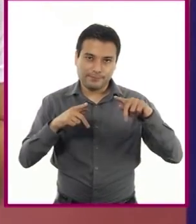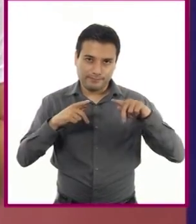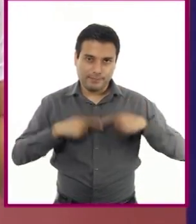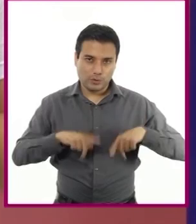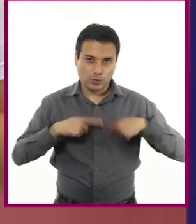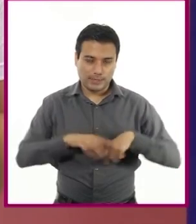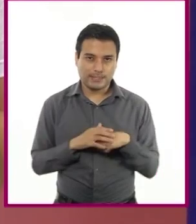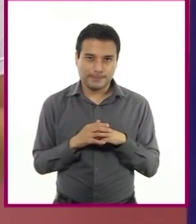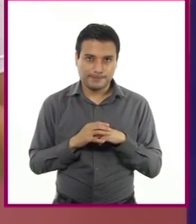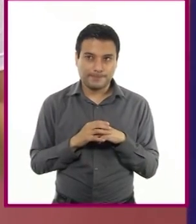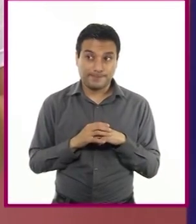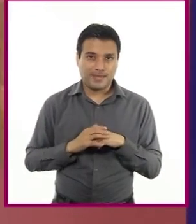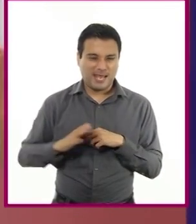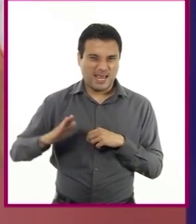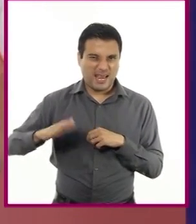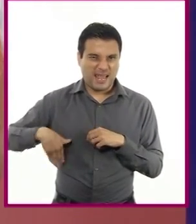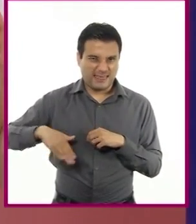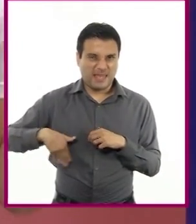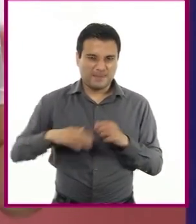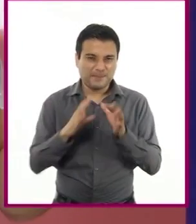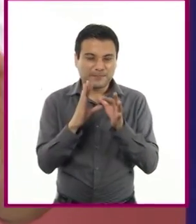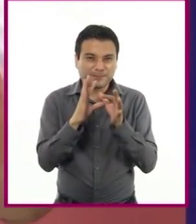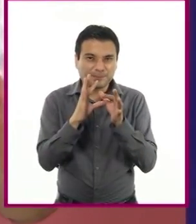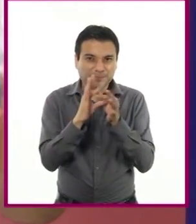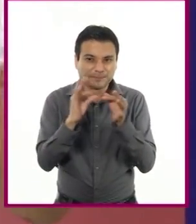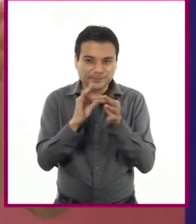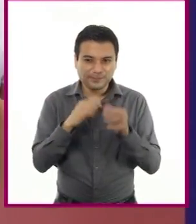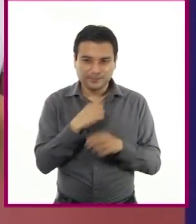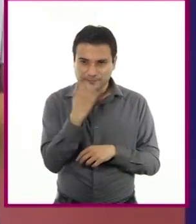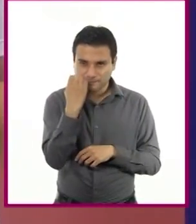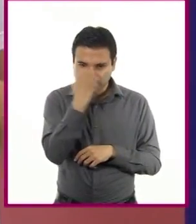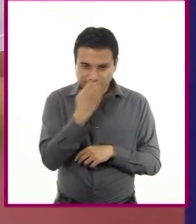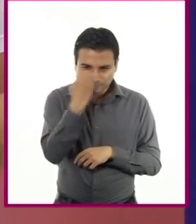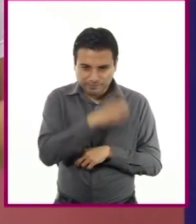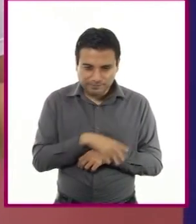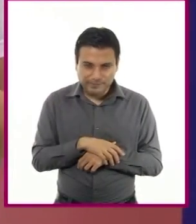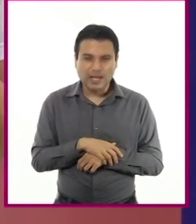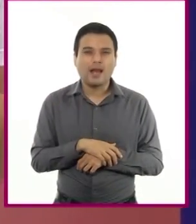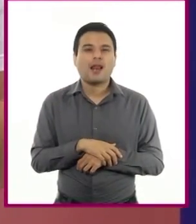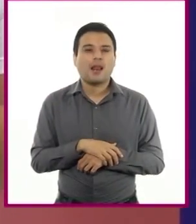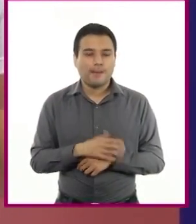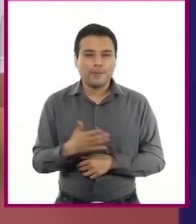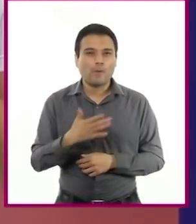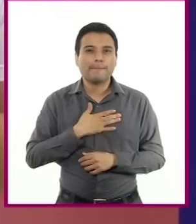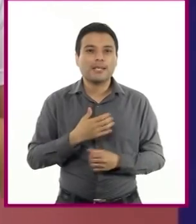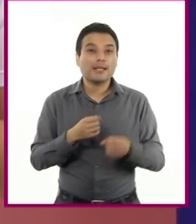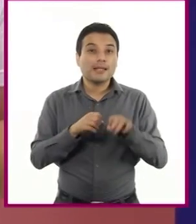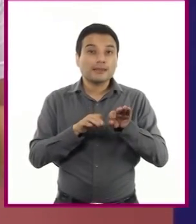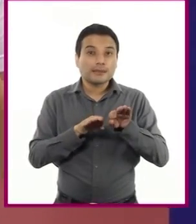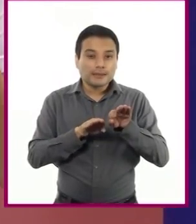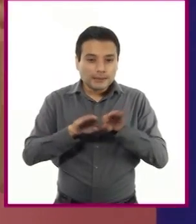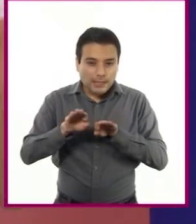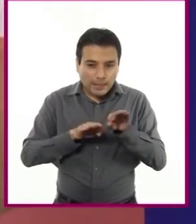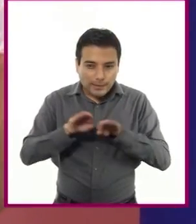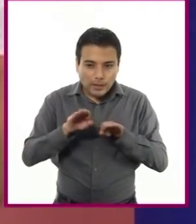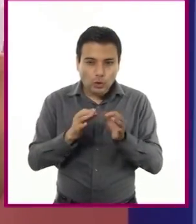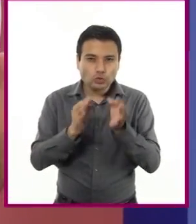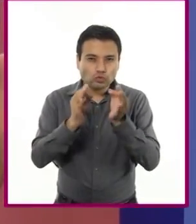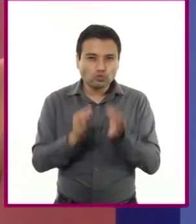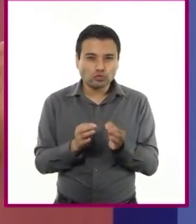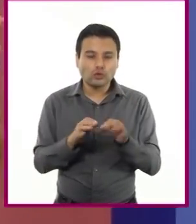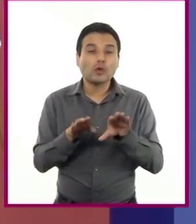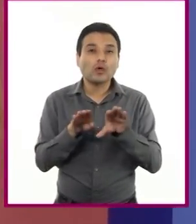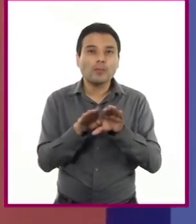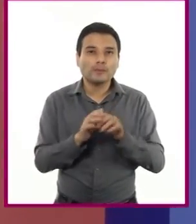Y en el fragmento me dio información para hacerlo, aunque claro, mi trabajo estaría más completo si leyera el